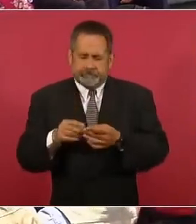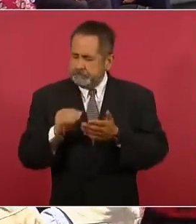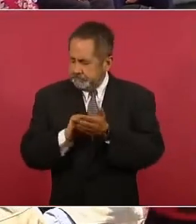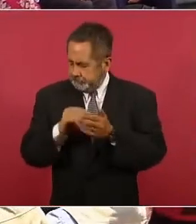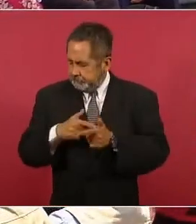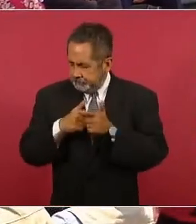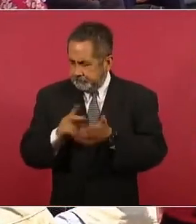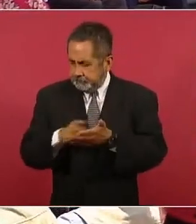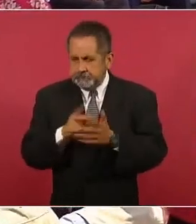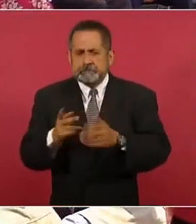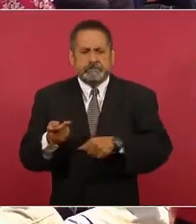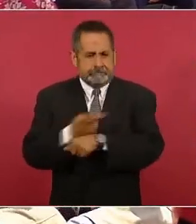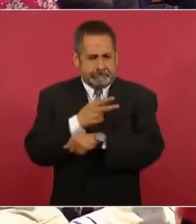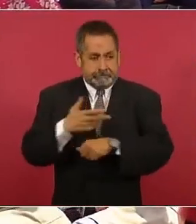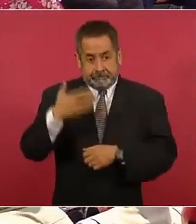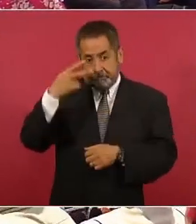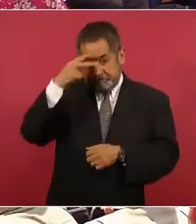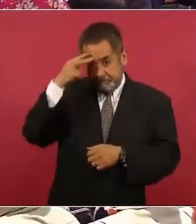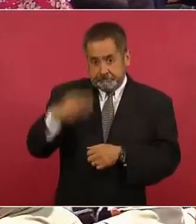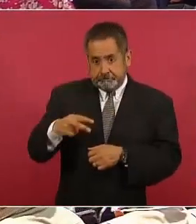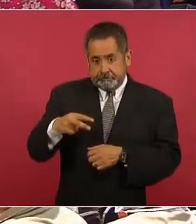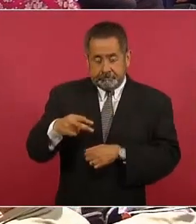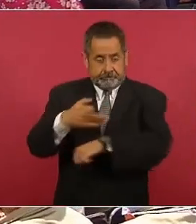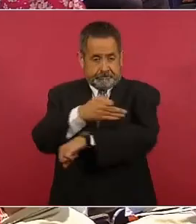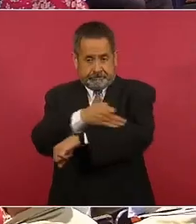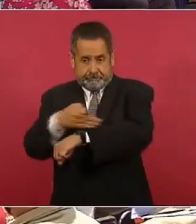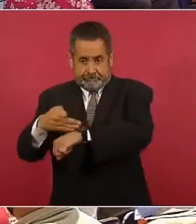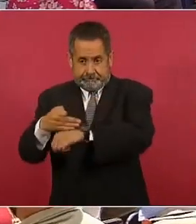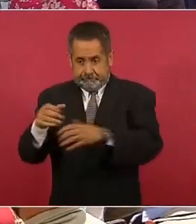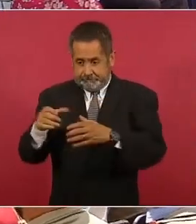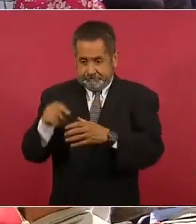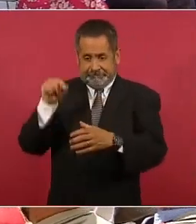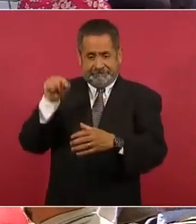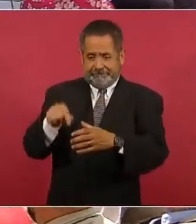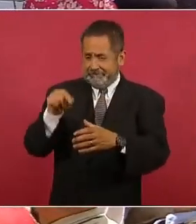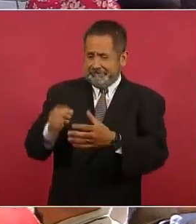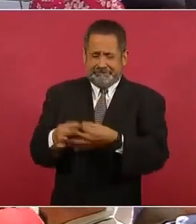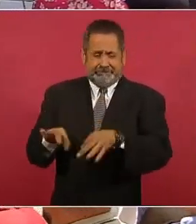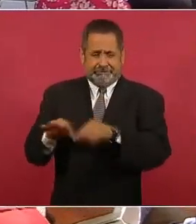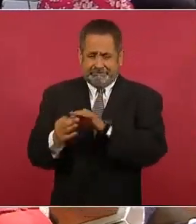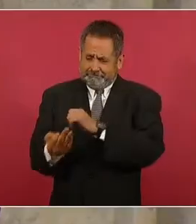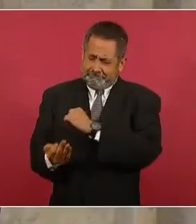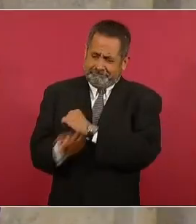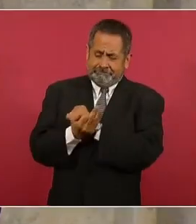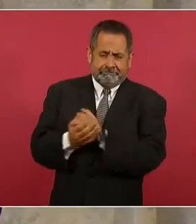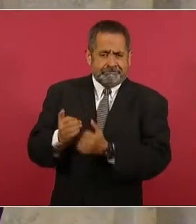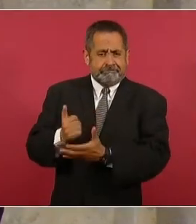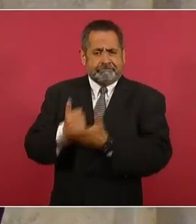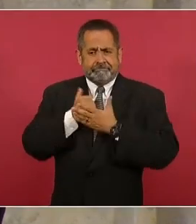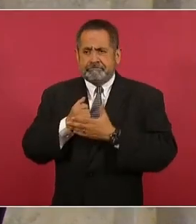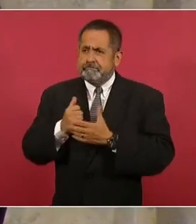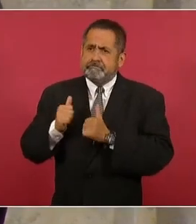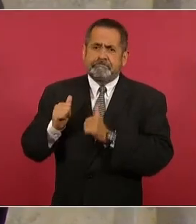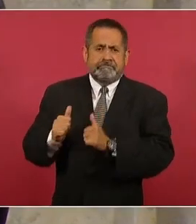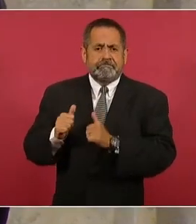seguir diciendo, es la institución de seguridad social más importante de nuestro